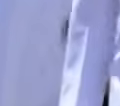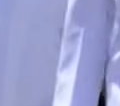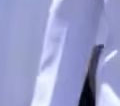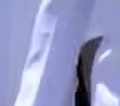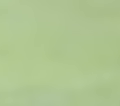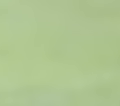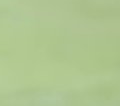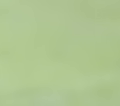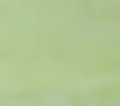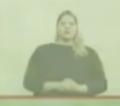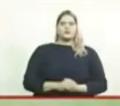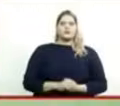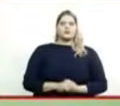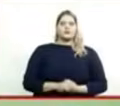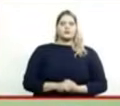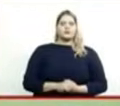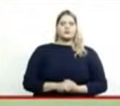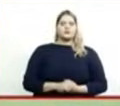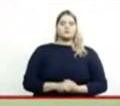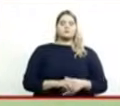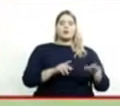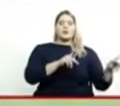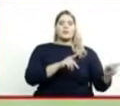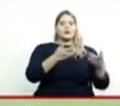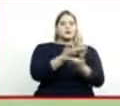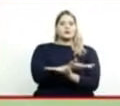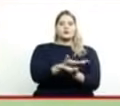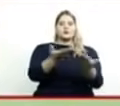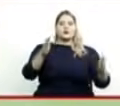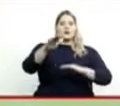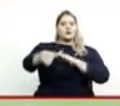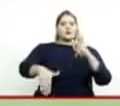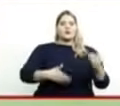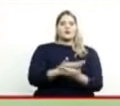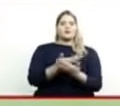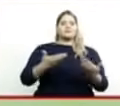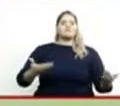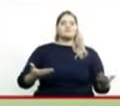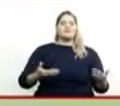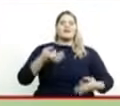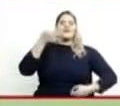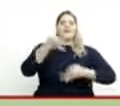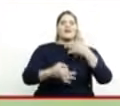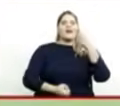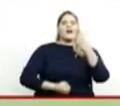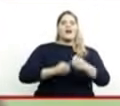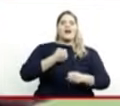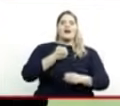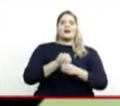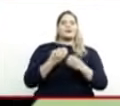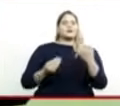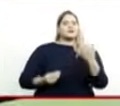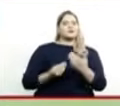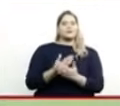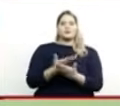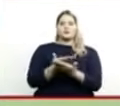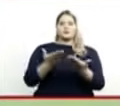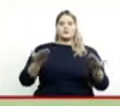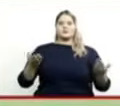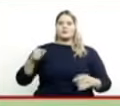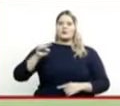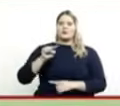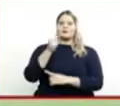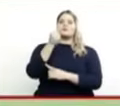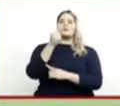mujer. Pueblo hondureño, feliz Año Nuevo. Este primer